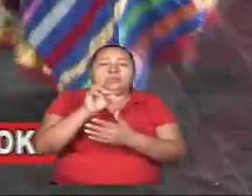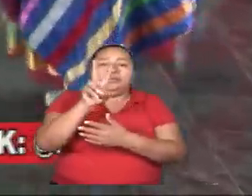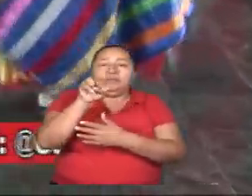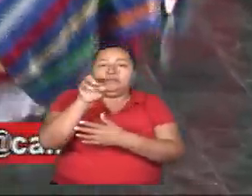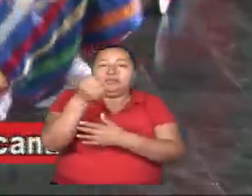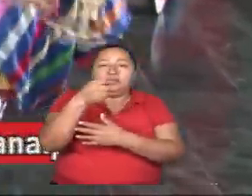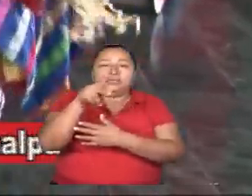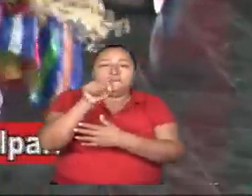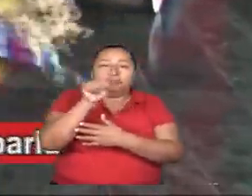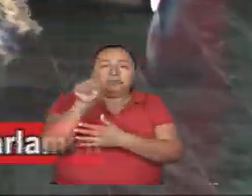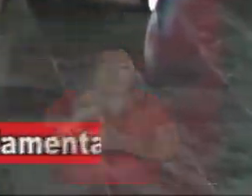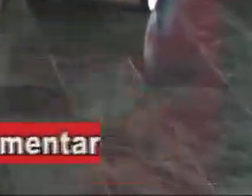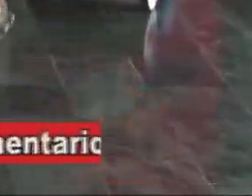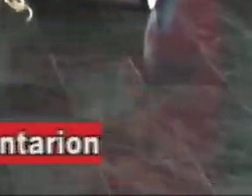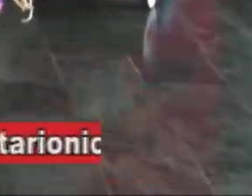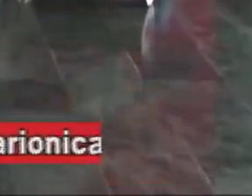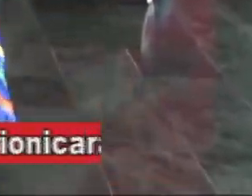informó Vanessa Paz.